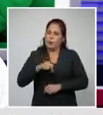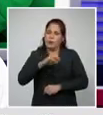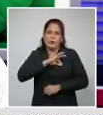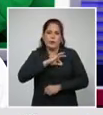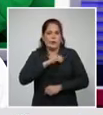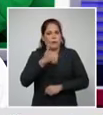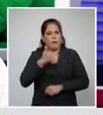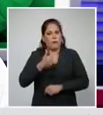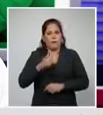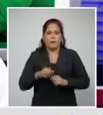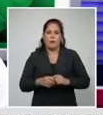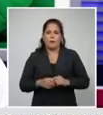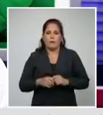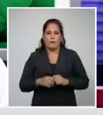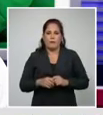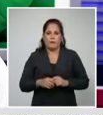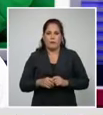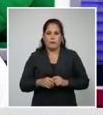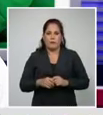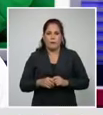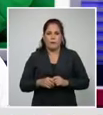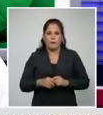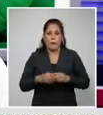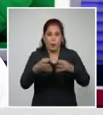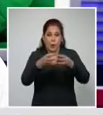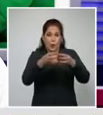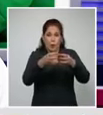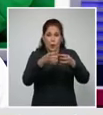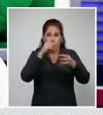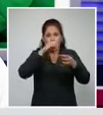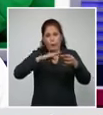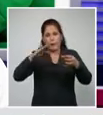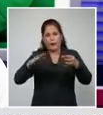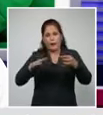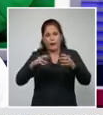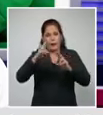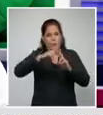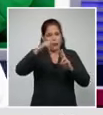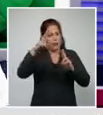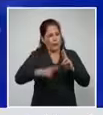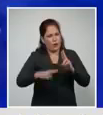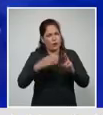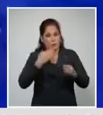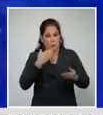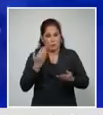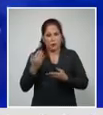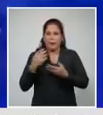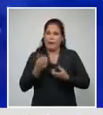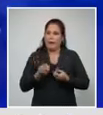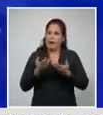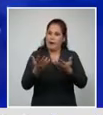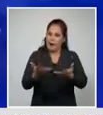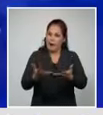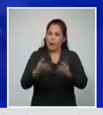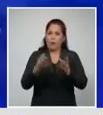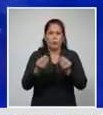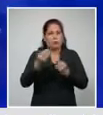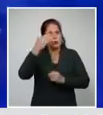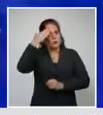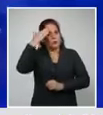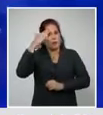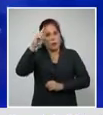Team Cremata con su colmenita, que tan buenos trabajos vienen realizando. Exactamente. Muchísimas gracias,